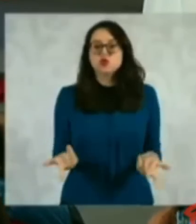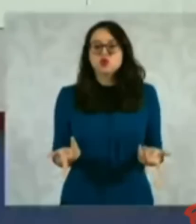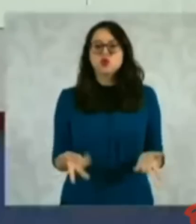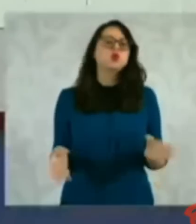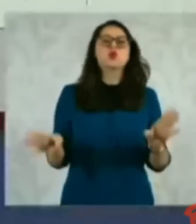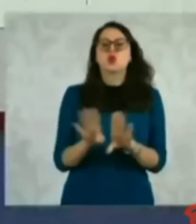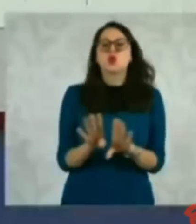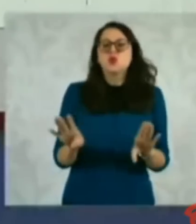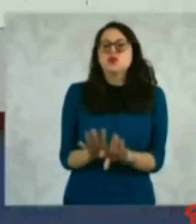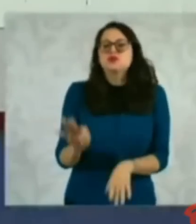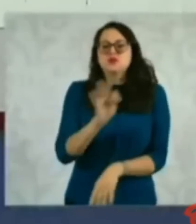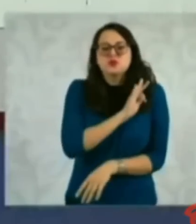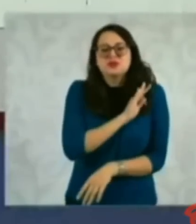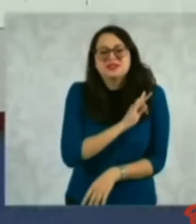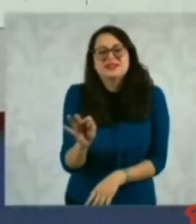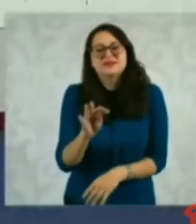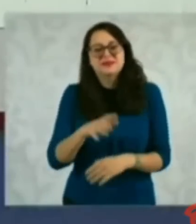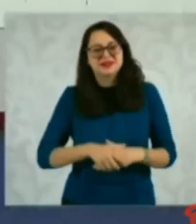para matar,